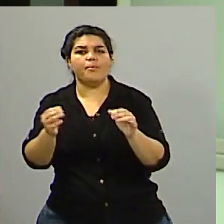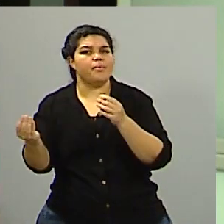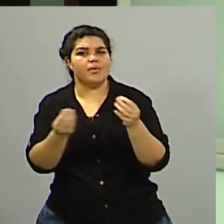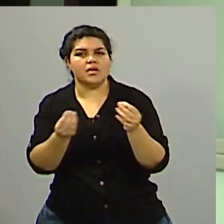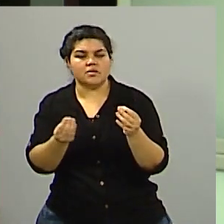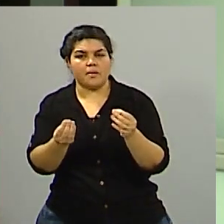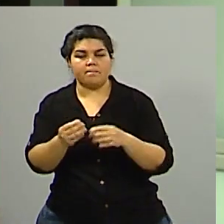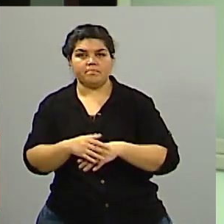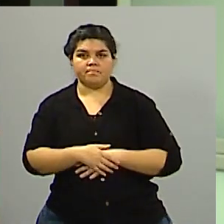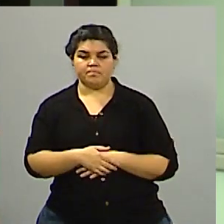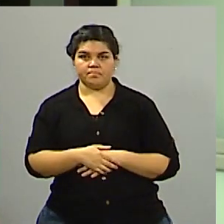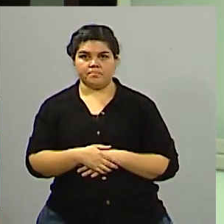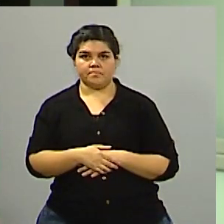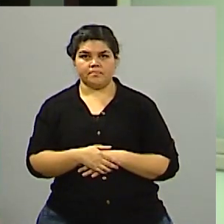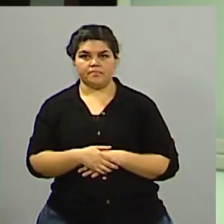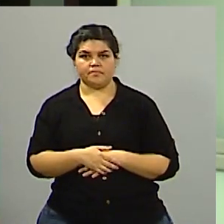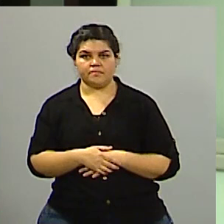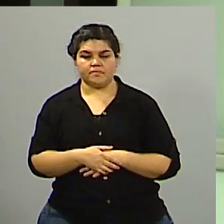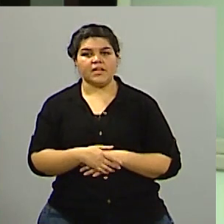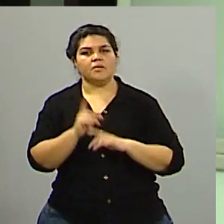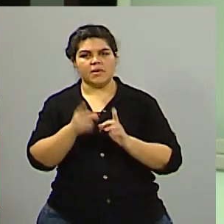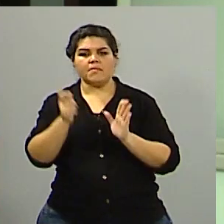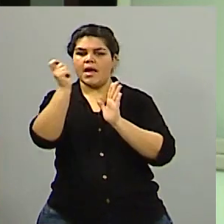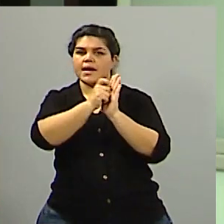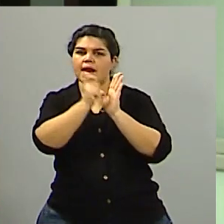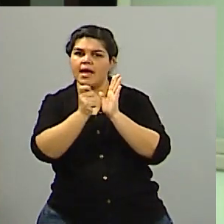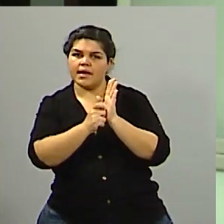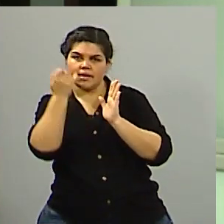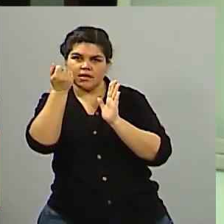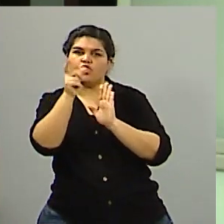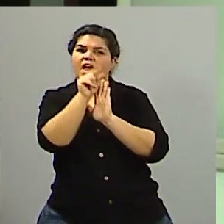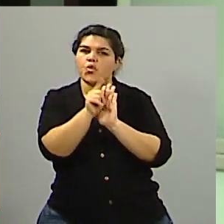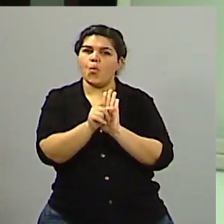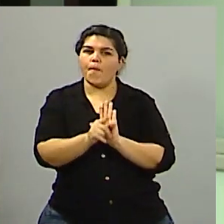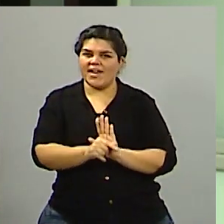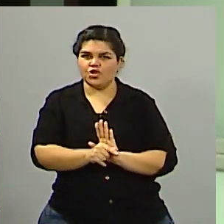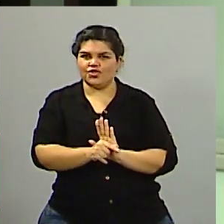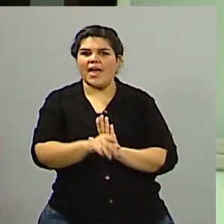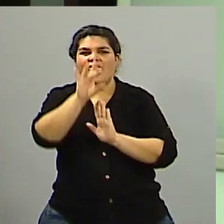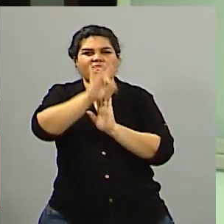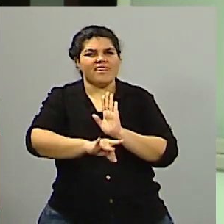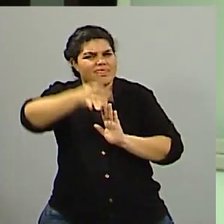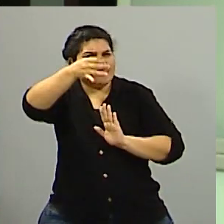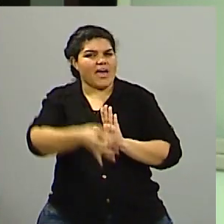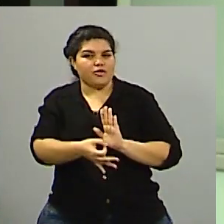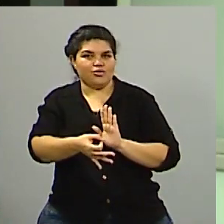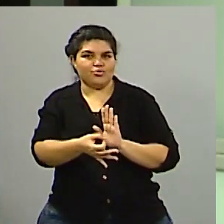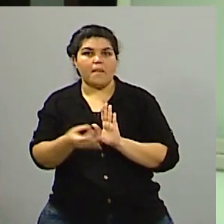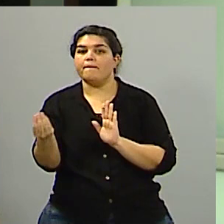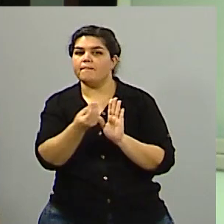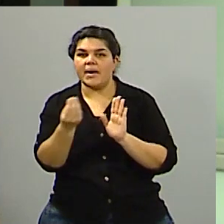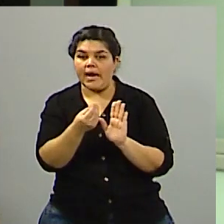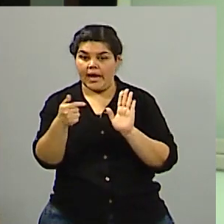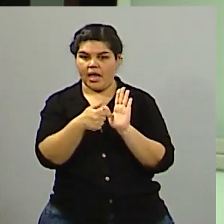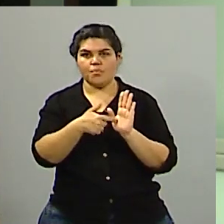han empezado a tener registros por ahí, a tener los datos que son importantes para empezar a